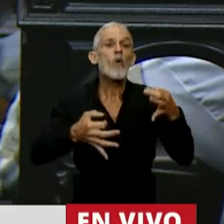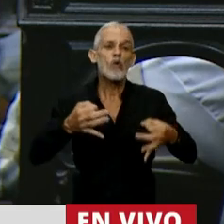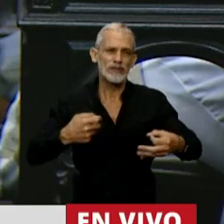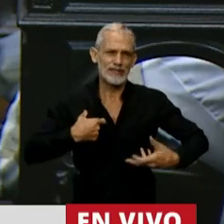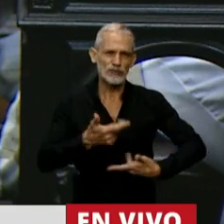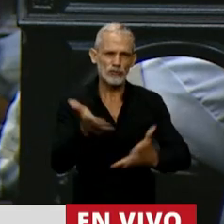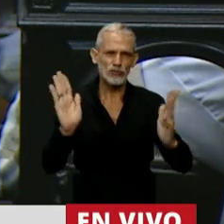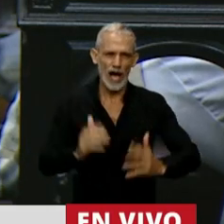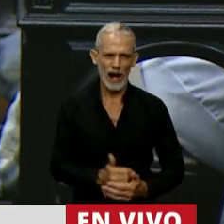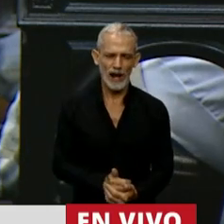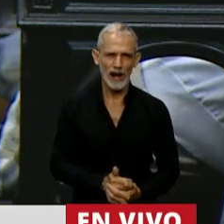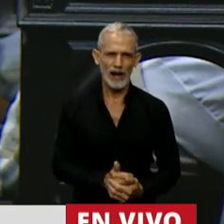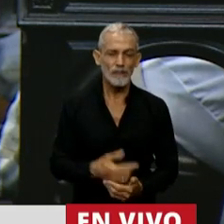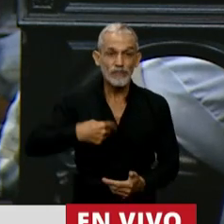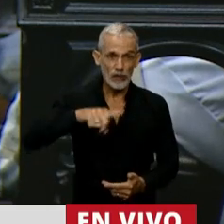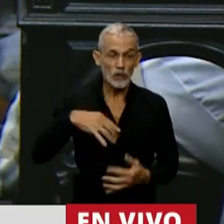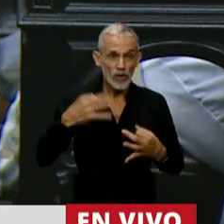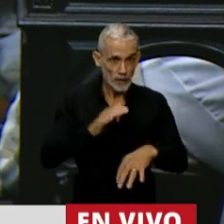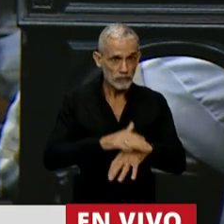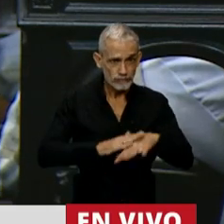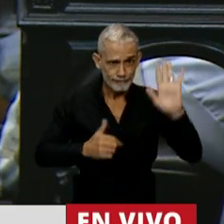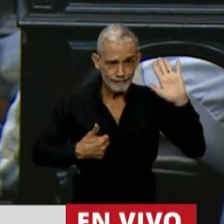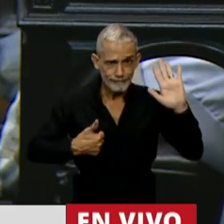social. Y también tenemos que hacernos cargo,